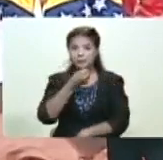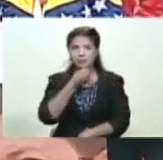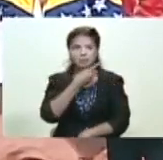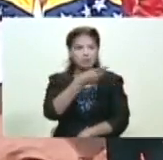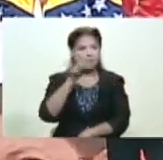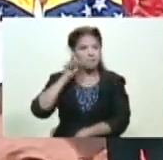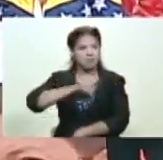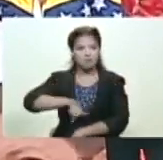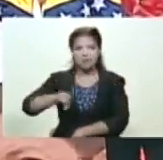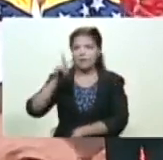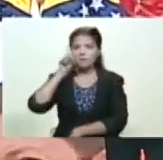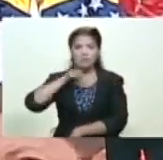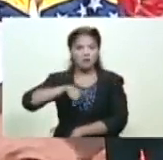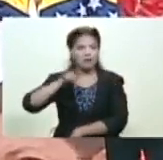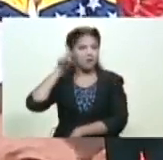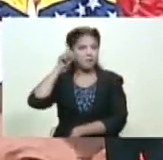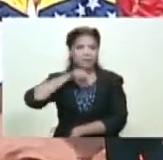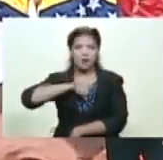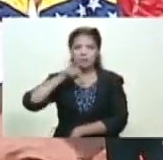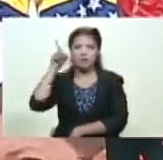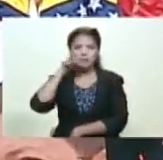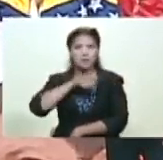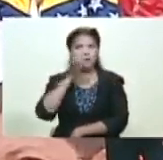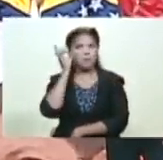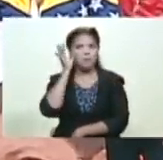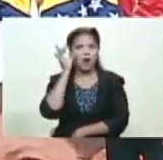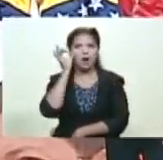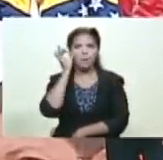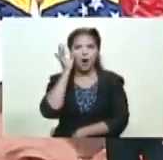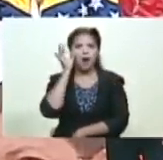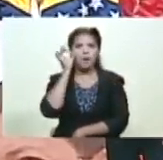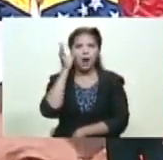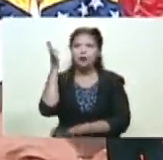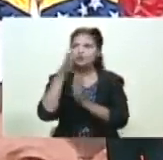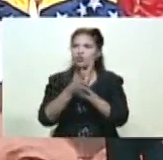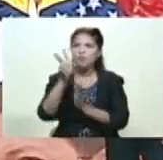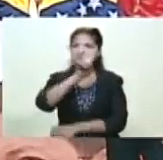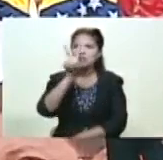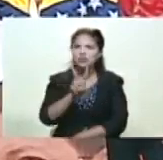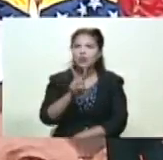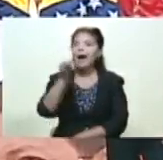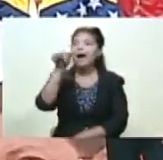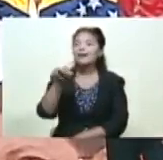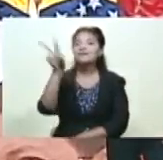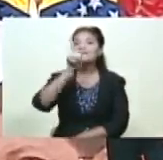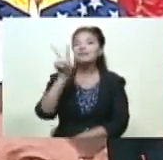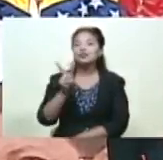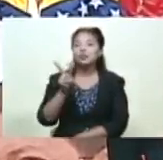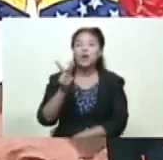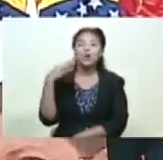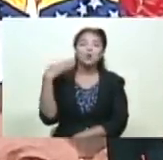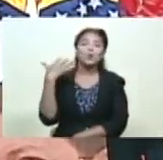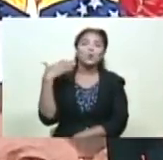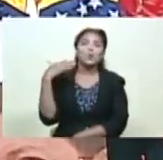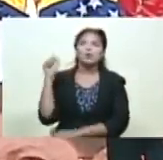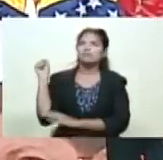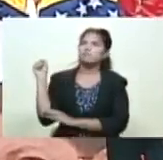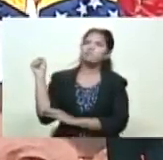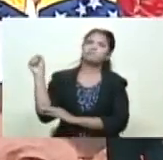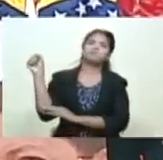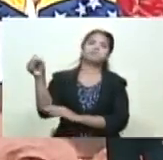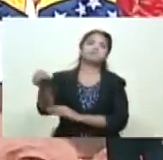mienten y mienten y mienten sobre Venezuela. Que Venezuela tiene el récord mundial